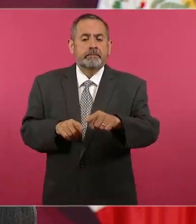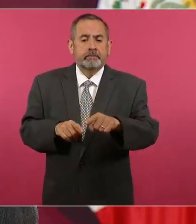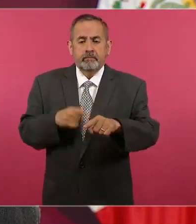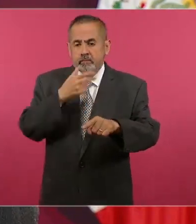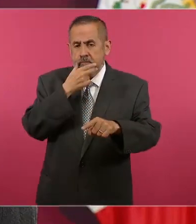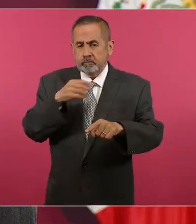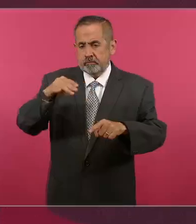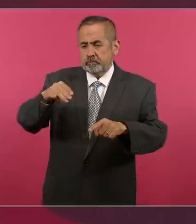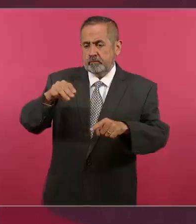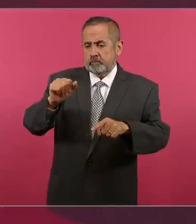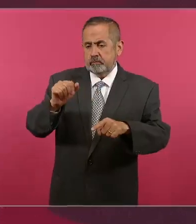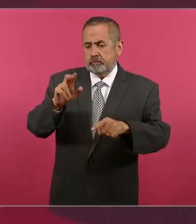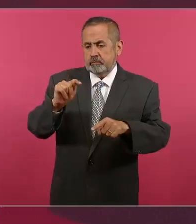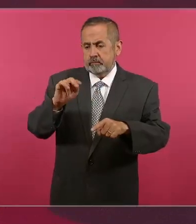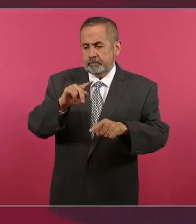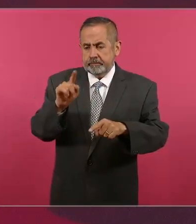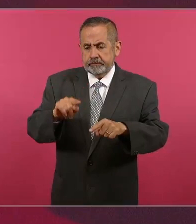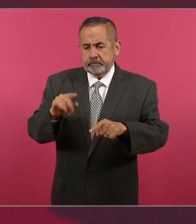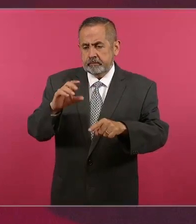Martínez Corvalá,